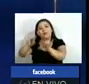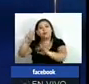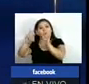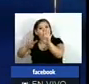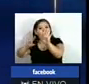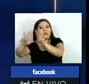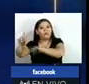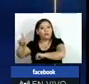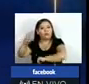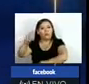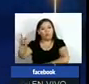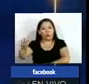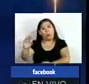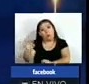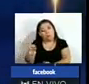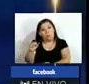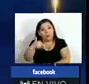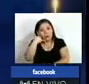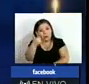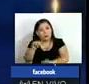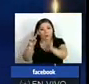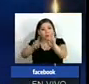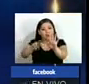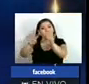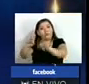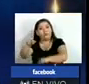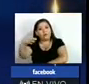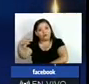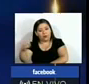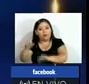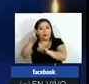7887-8124 o si no, también puede comunicarse al